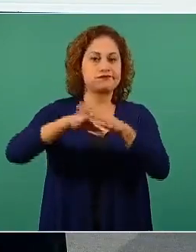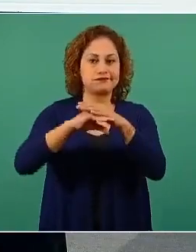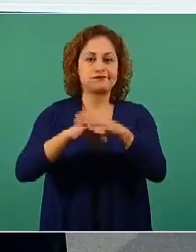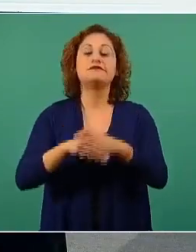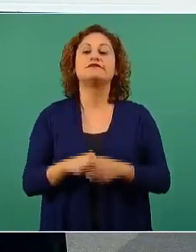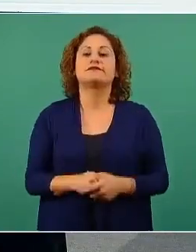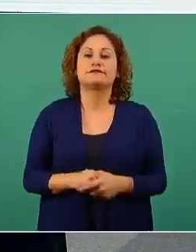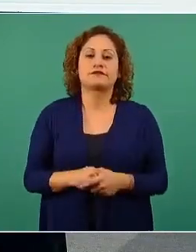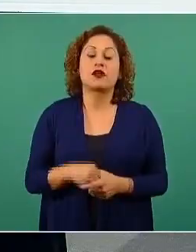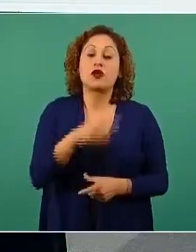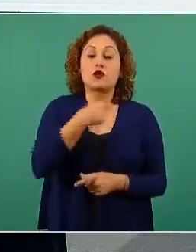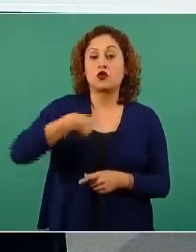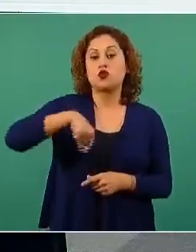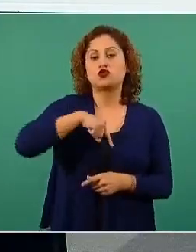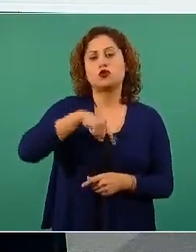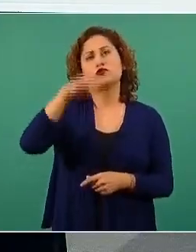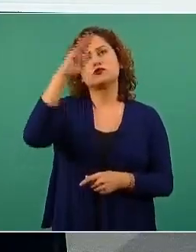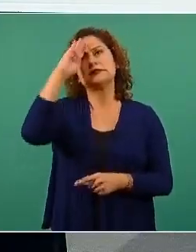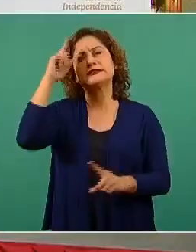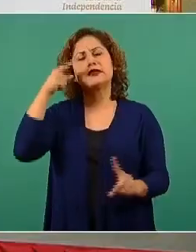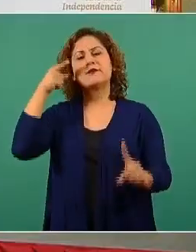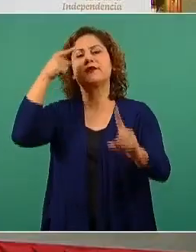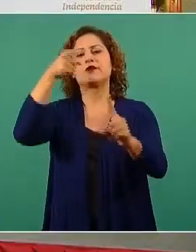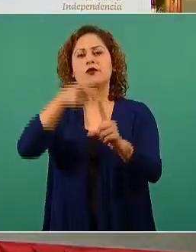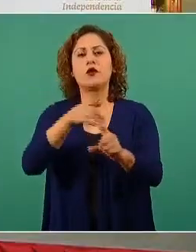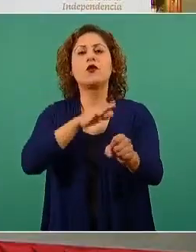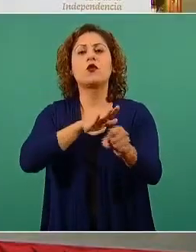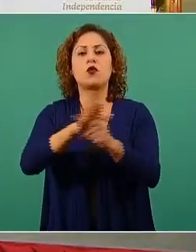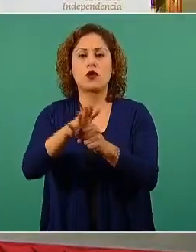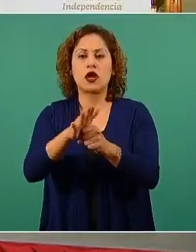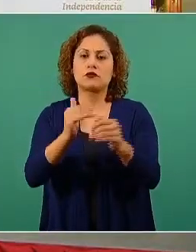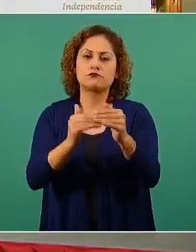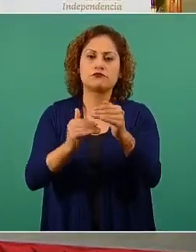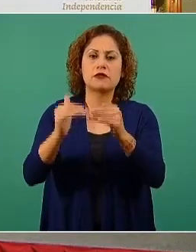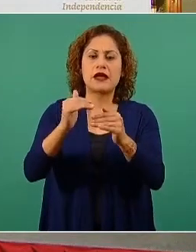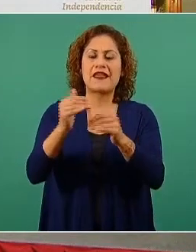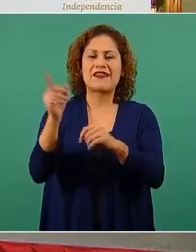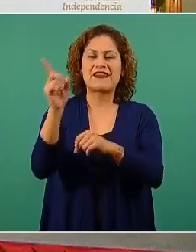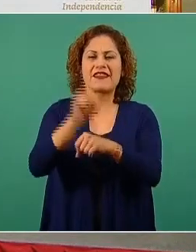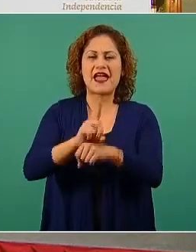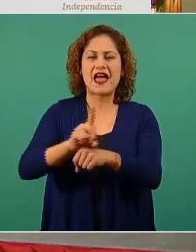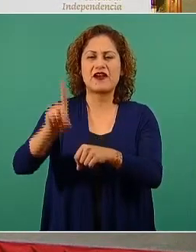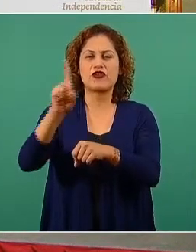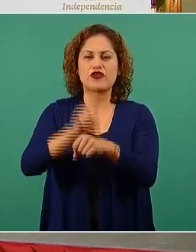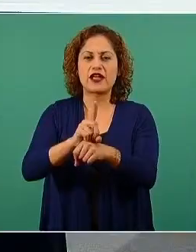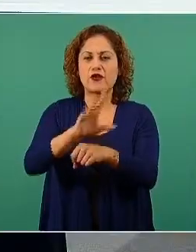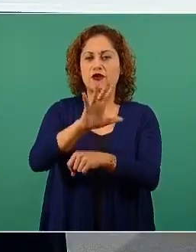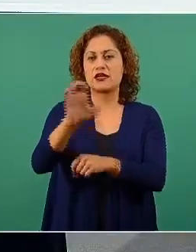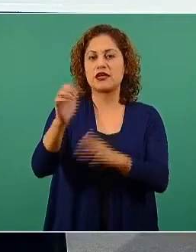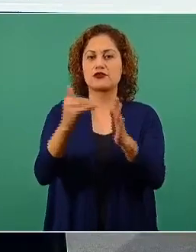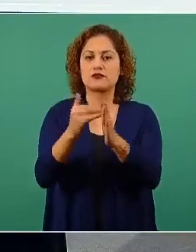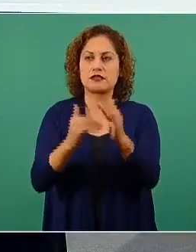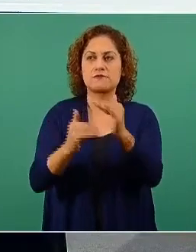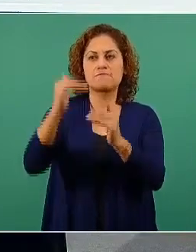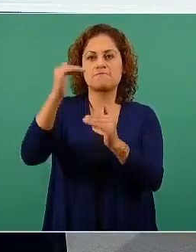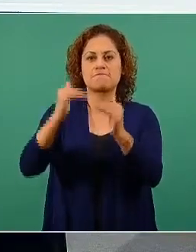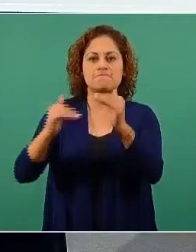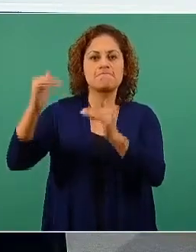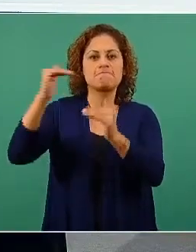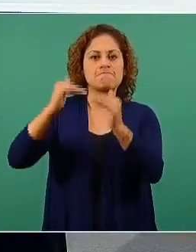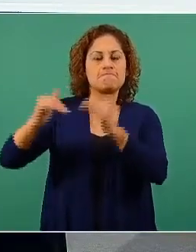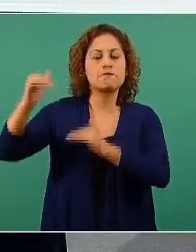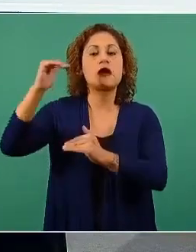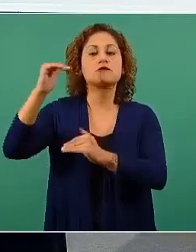es mantenernos en promedio por arriba de 500,000 dosis por día. Habrá días en